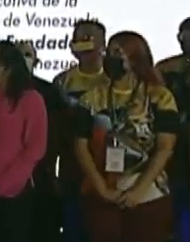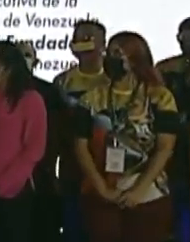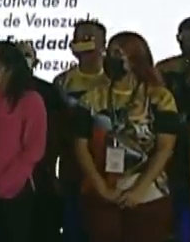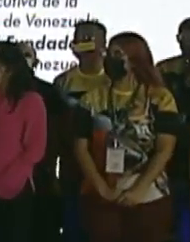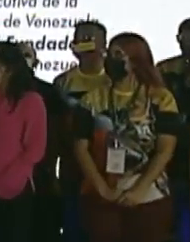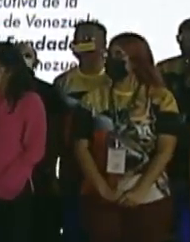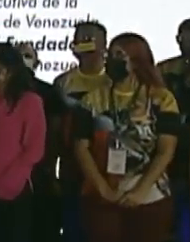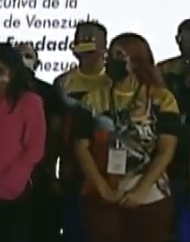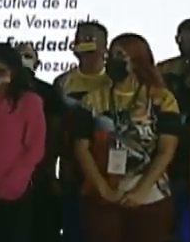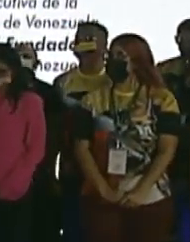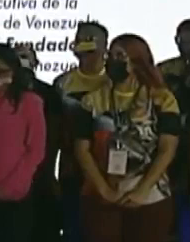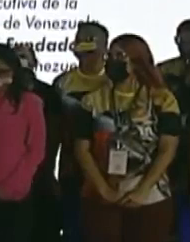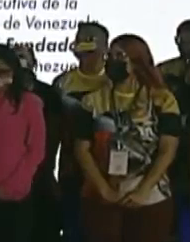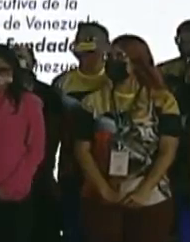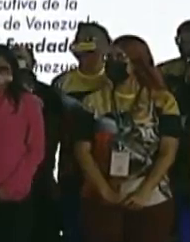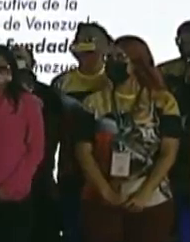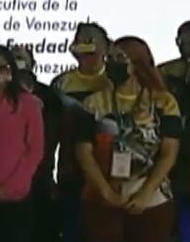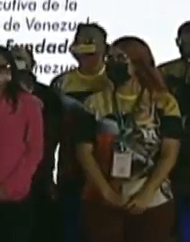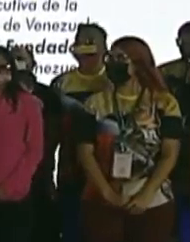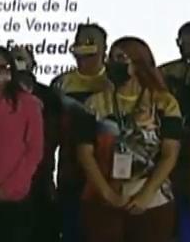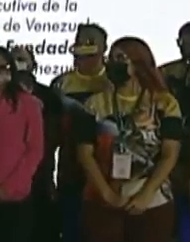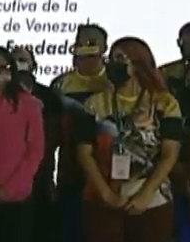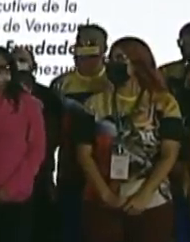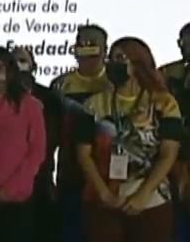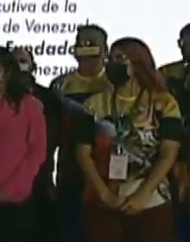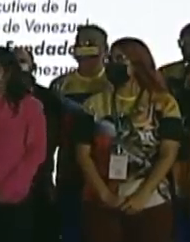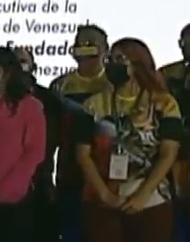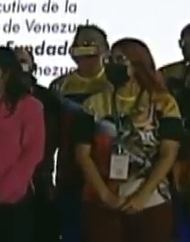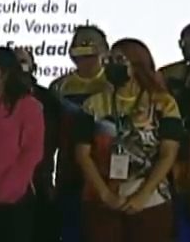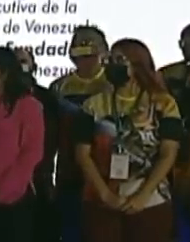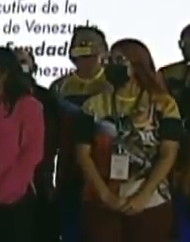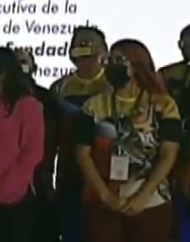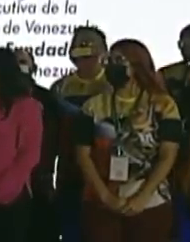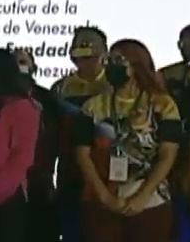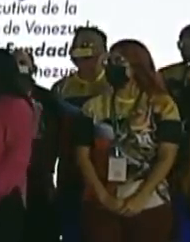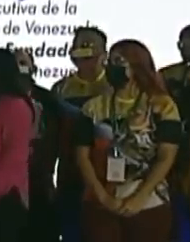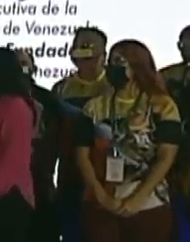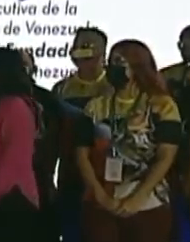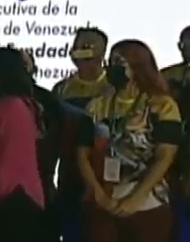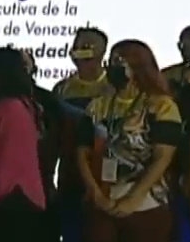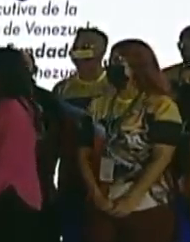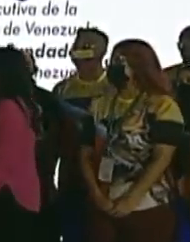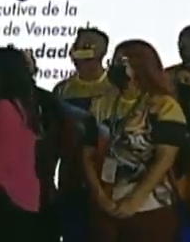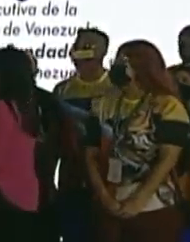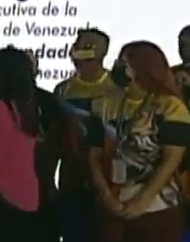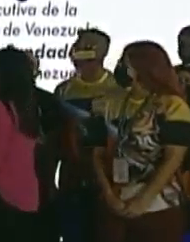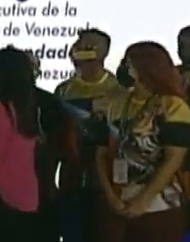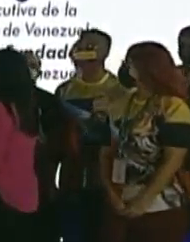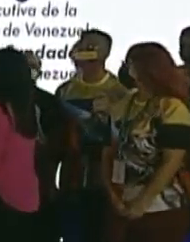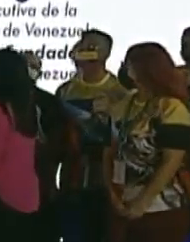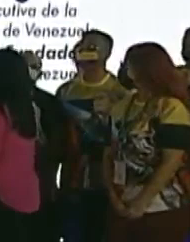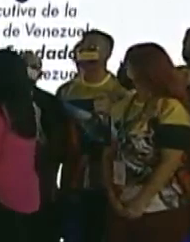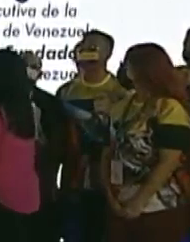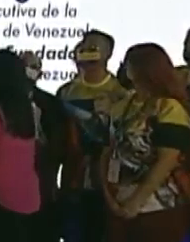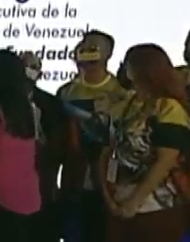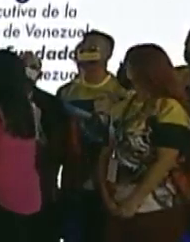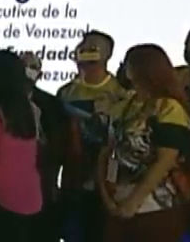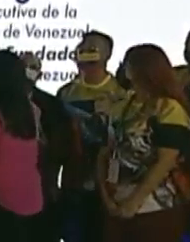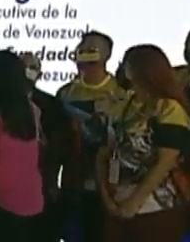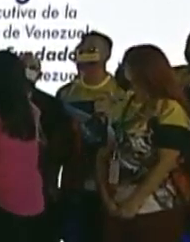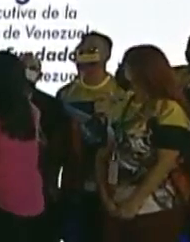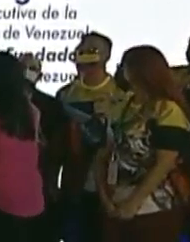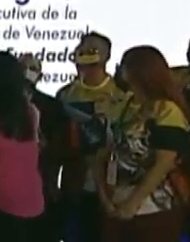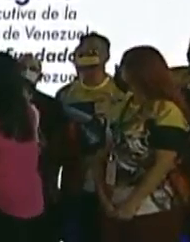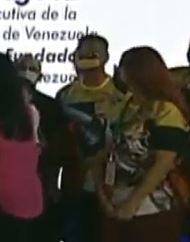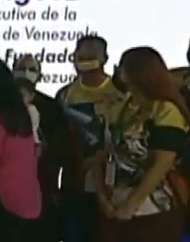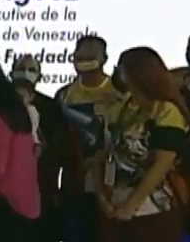general fundadora del movimiento Somos de Venezuela. De inmediato vamos a escuchar lo que en este momento es